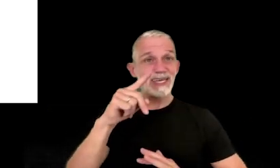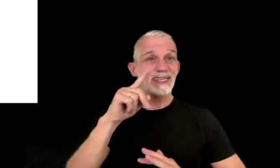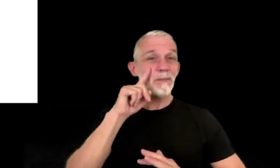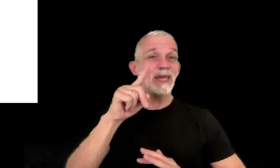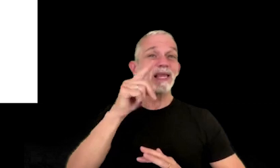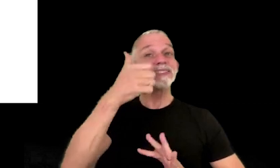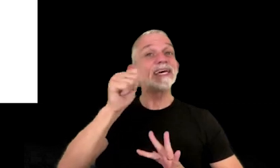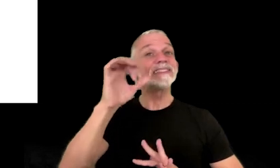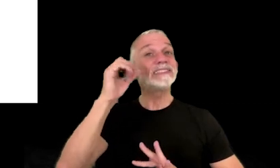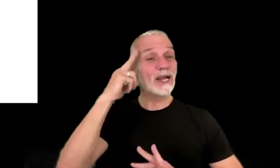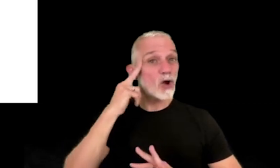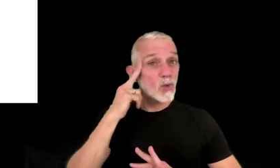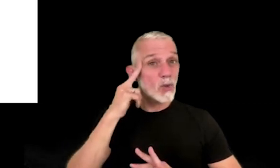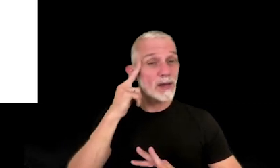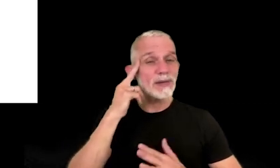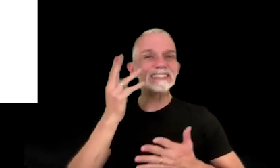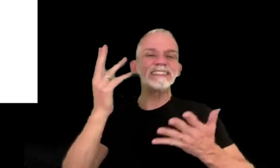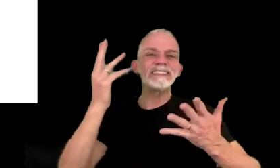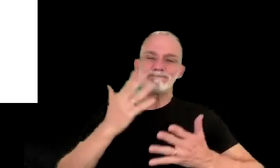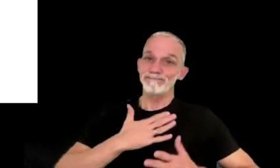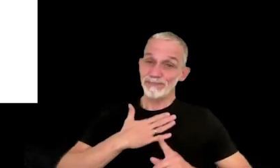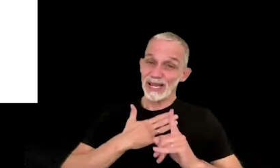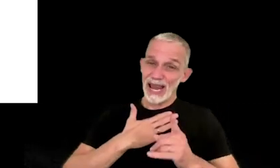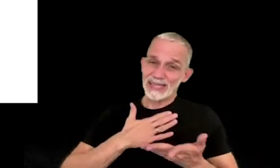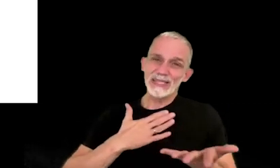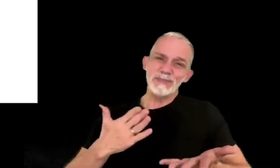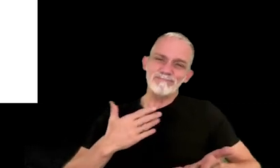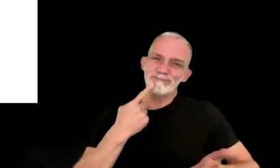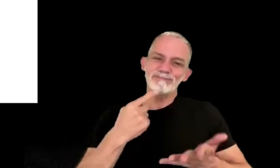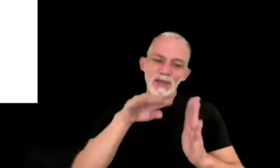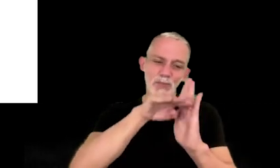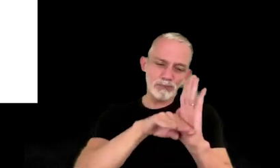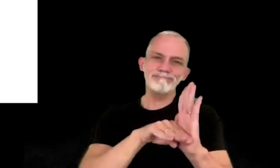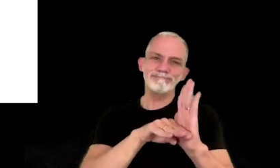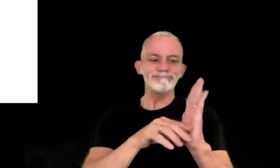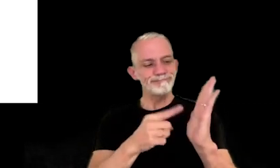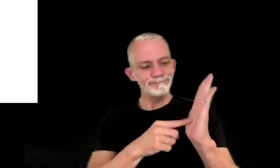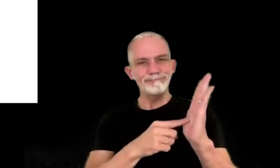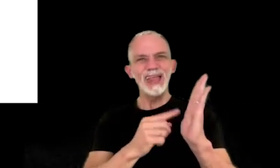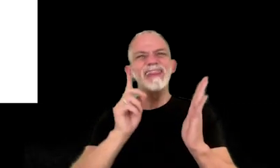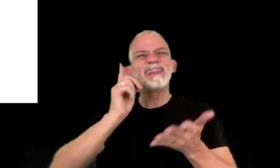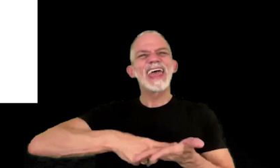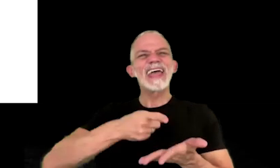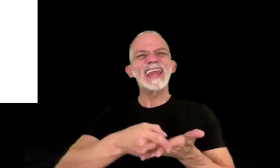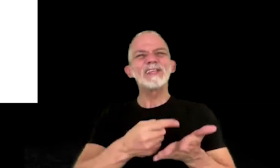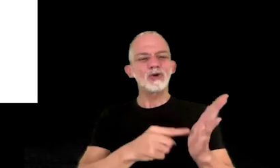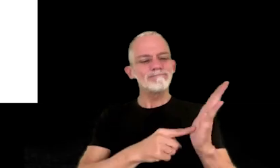27.609, lamentablemente, como nos dice el considerando del decreto, implicó